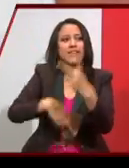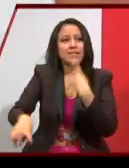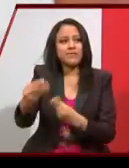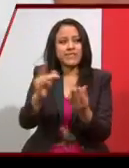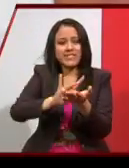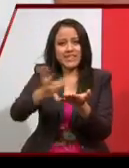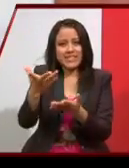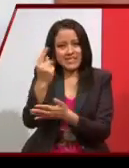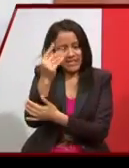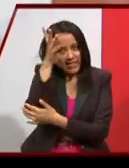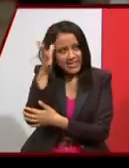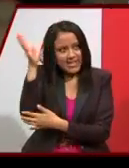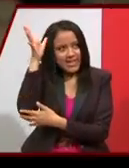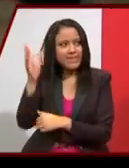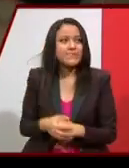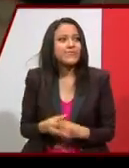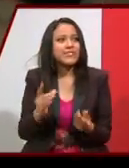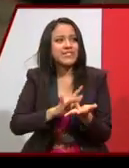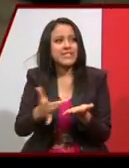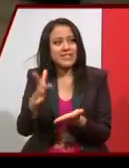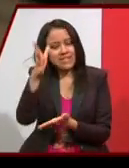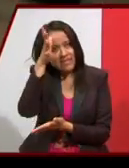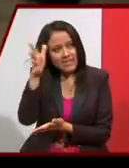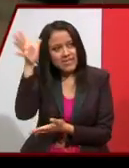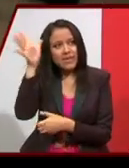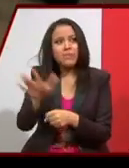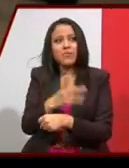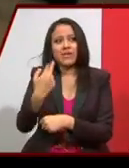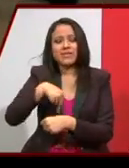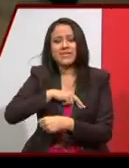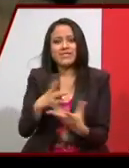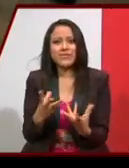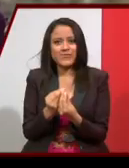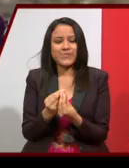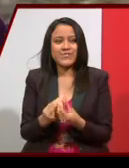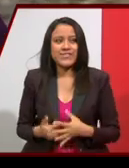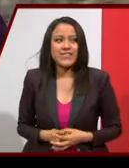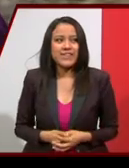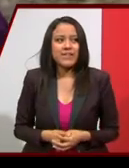Escámate, Teshmaca, ahí. Gracias, TV Azteca, porque nunca me han dicho que.